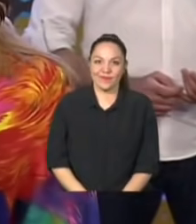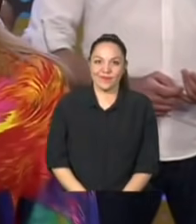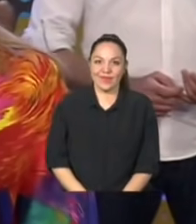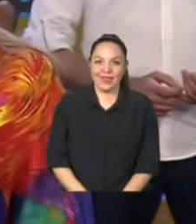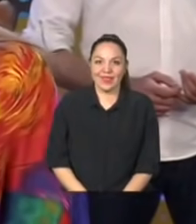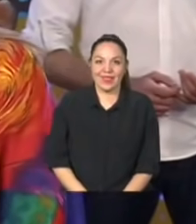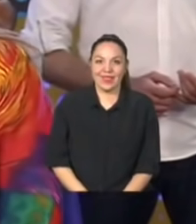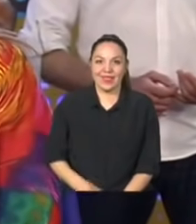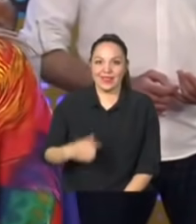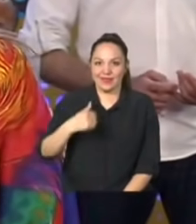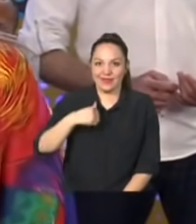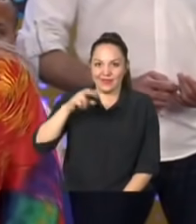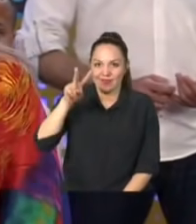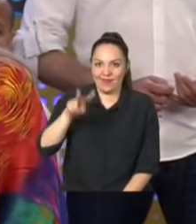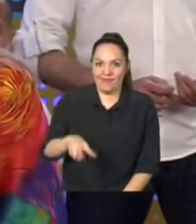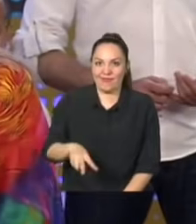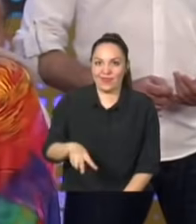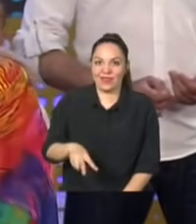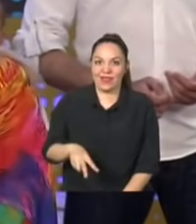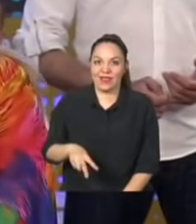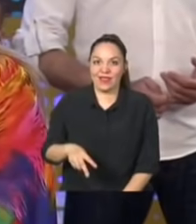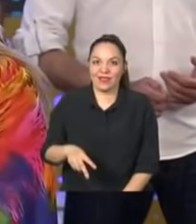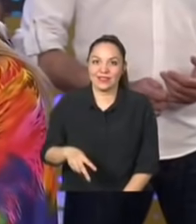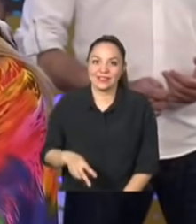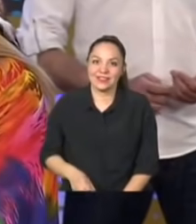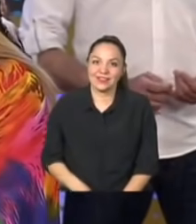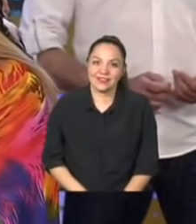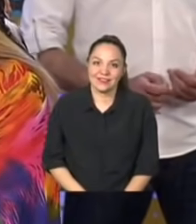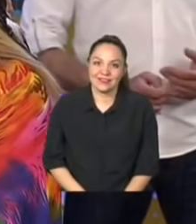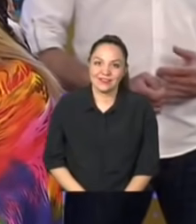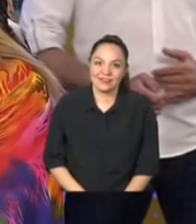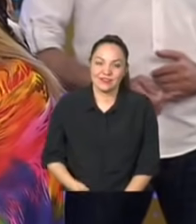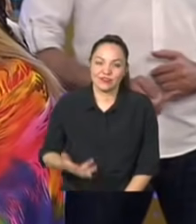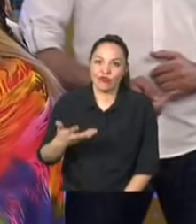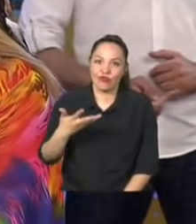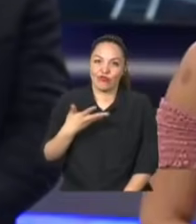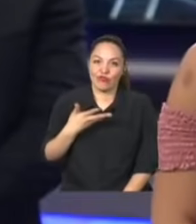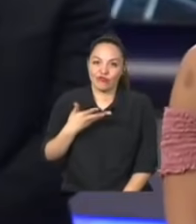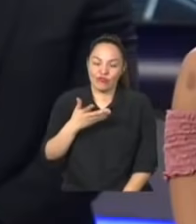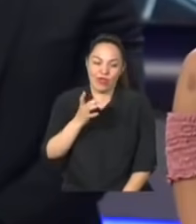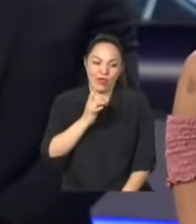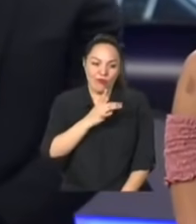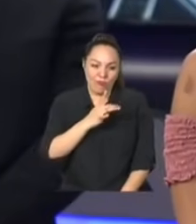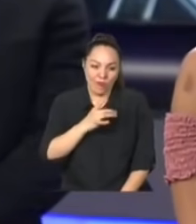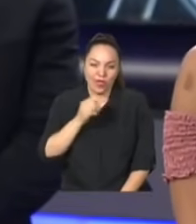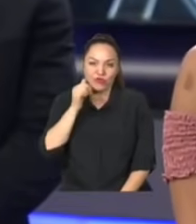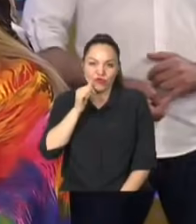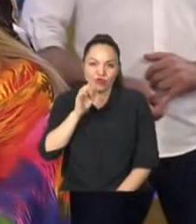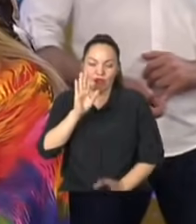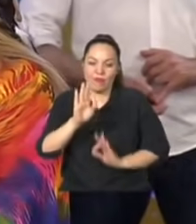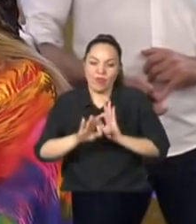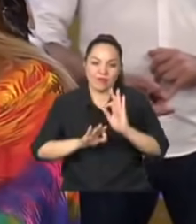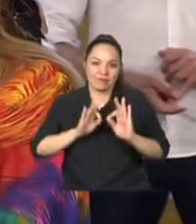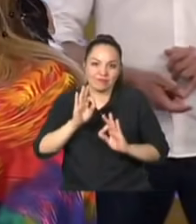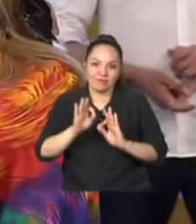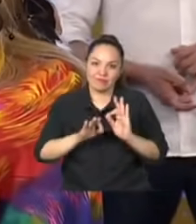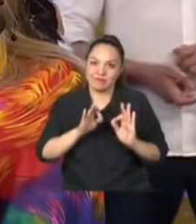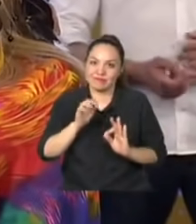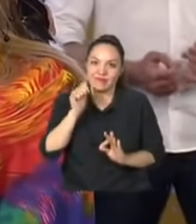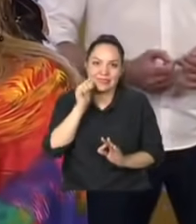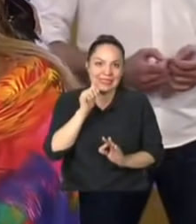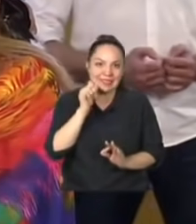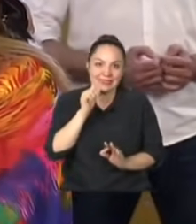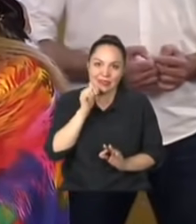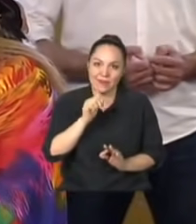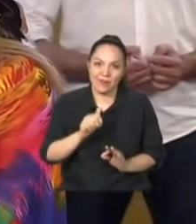realidad, yo tengo miedo a perderla. Tengo miedo a perderla. Pero haces todo lo posible por perderla, la haces mira, enojar. Desde aquí lo digo, si el